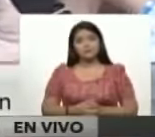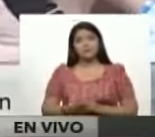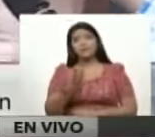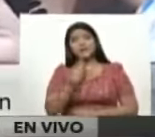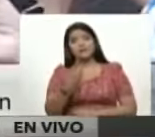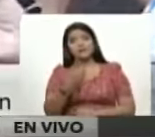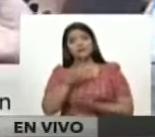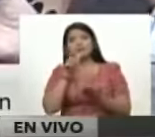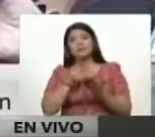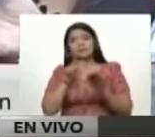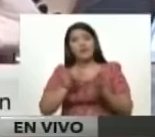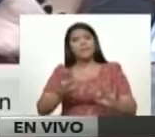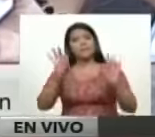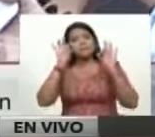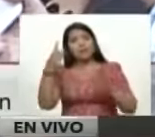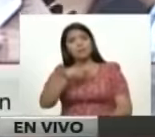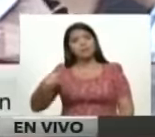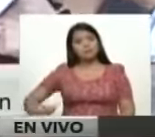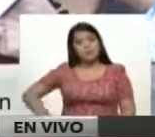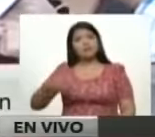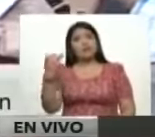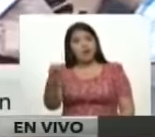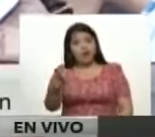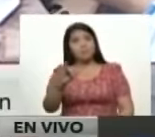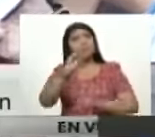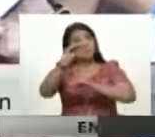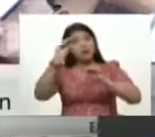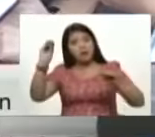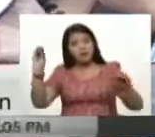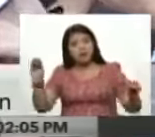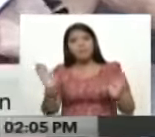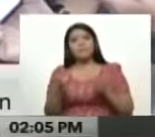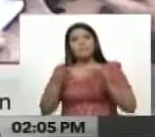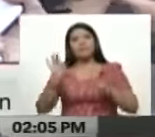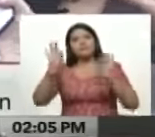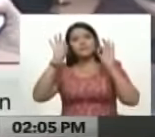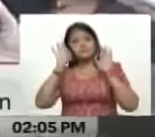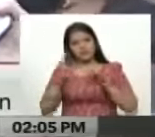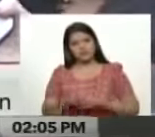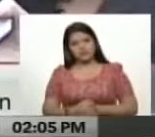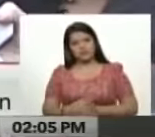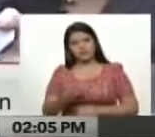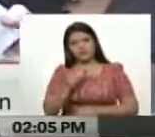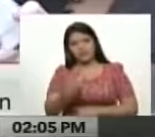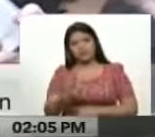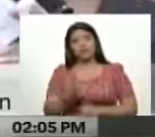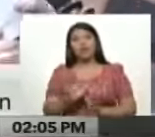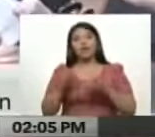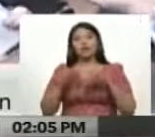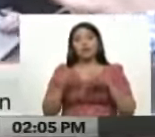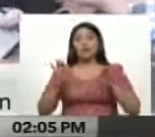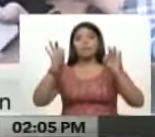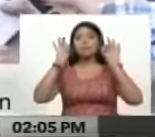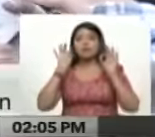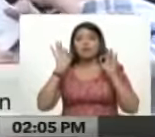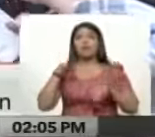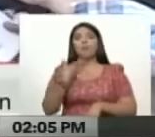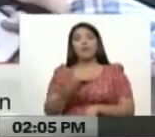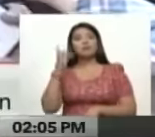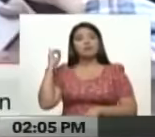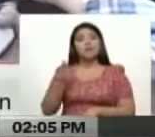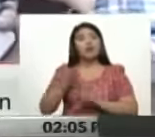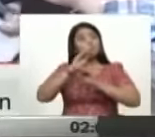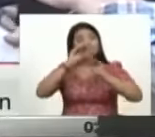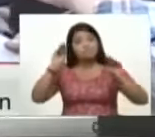sesiones extraordinarias, y el presidente tiene atribuciones para convocar sesiones extraordinarias. Dice, las sesiones extraordinarias deberán ser